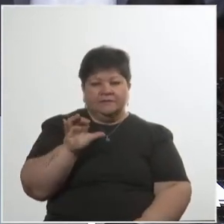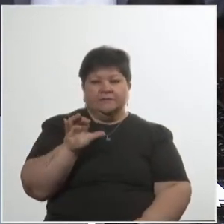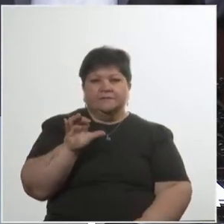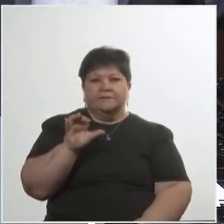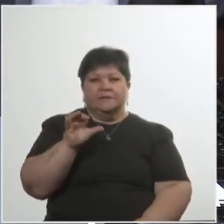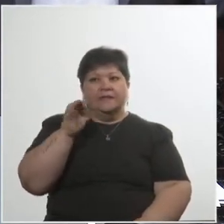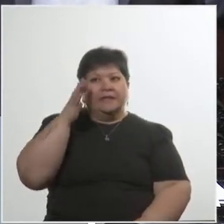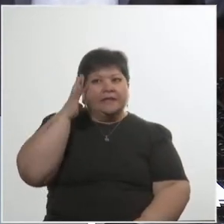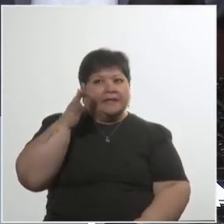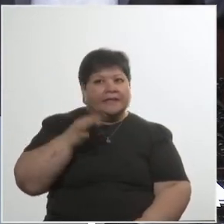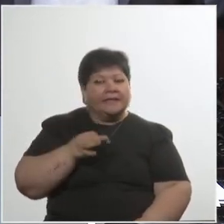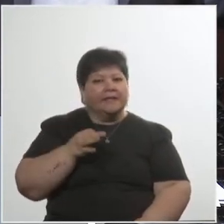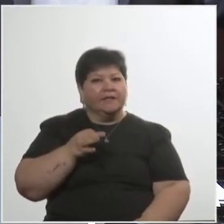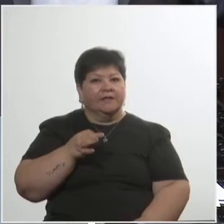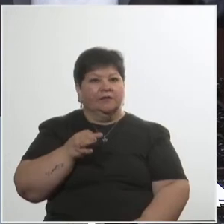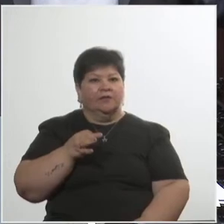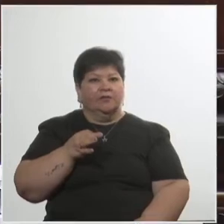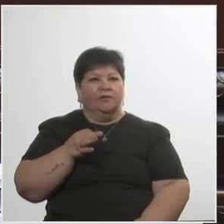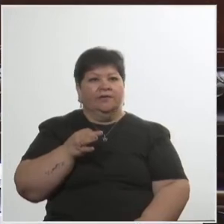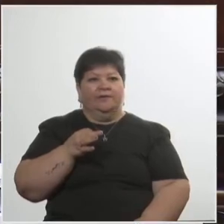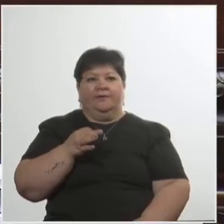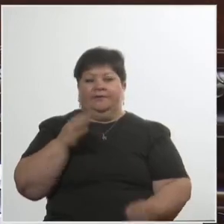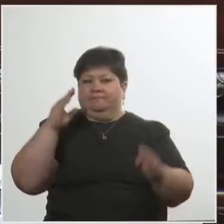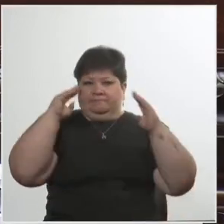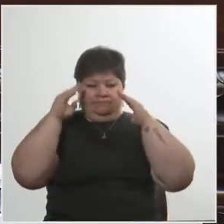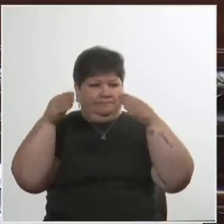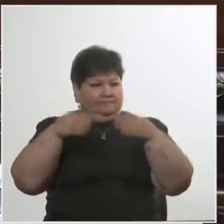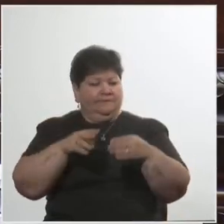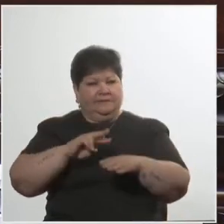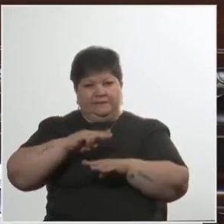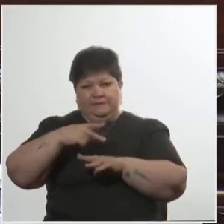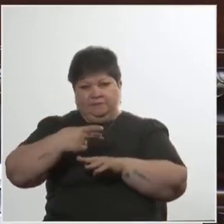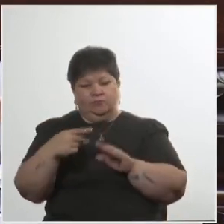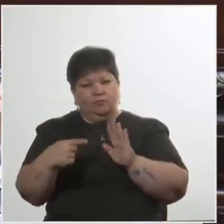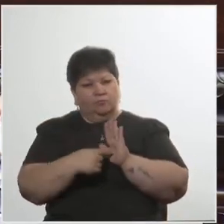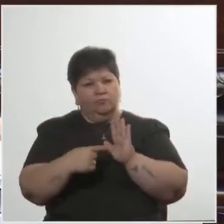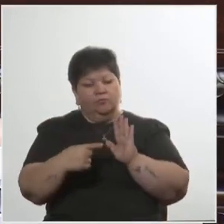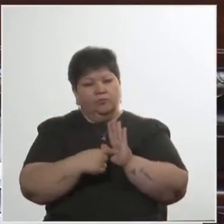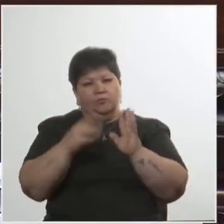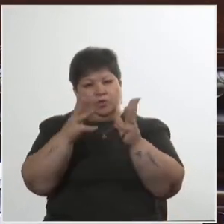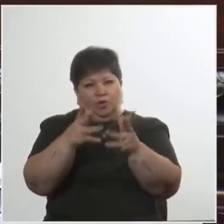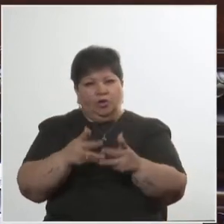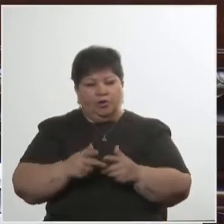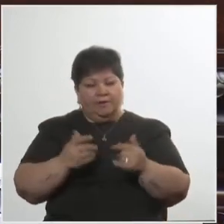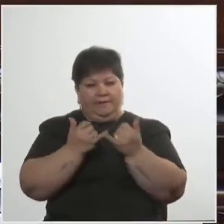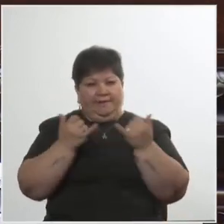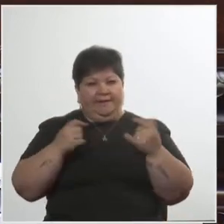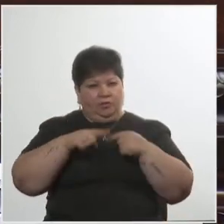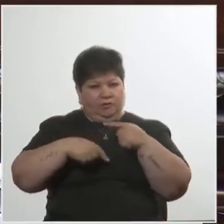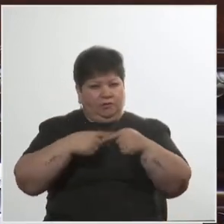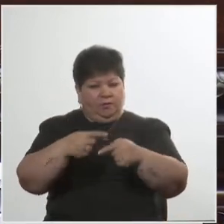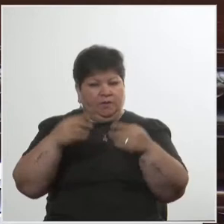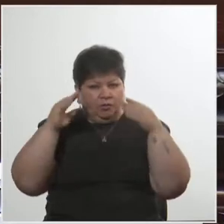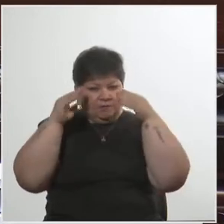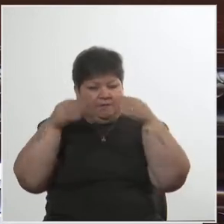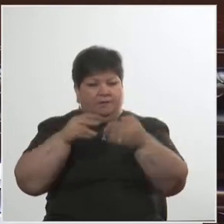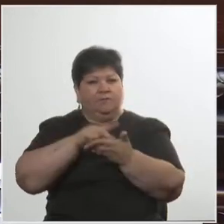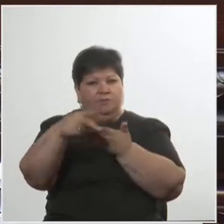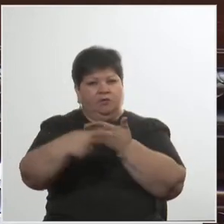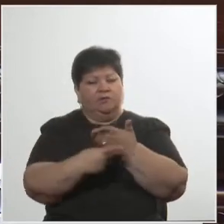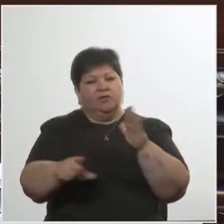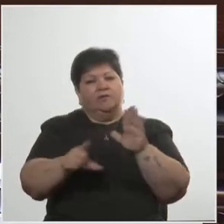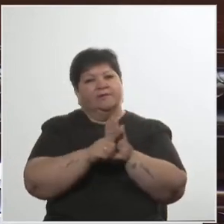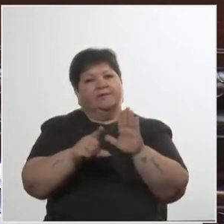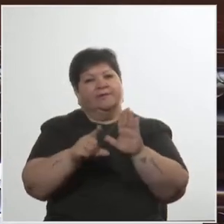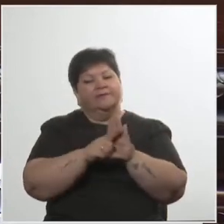entiendo ingresaríamos a el tratamiento del segundo punto del orden del día que continuar la consideración del proyecto de